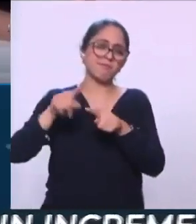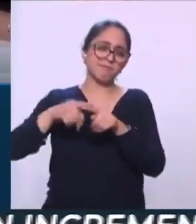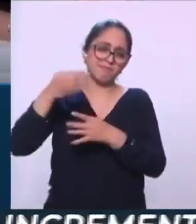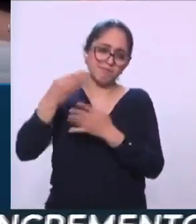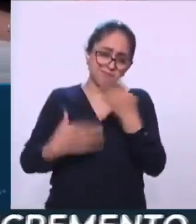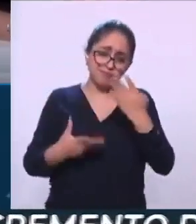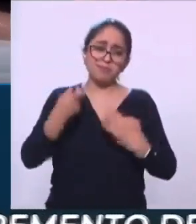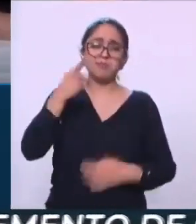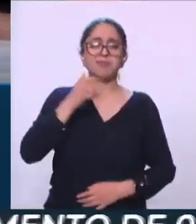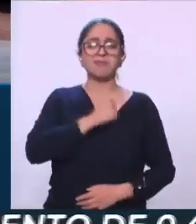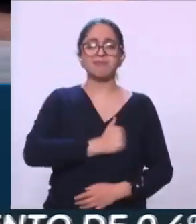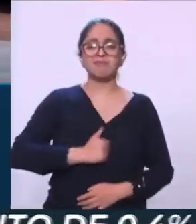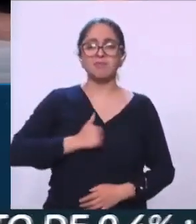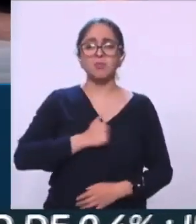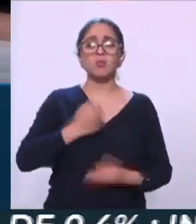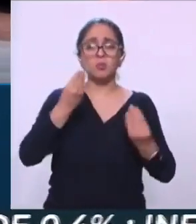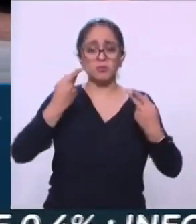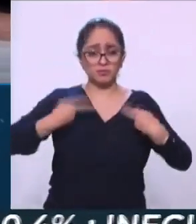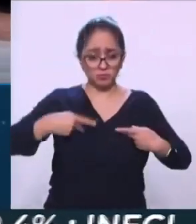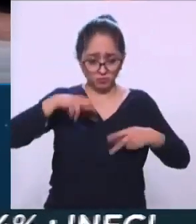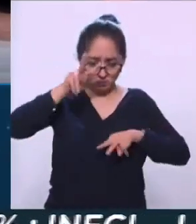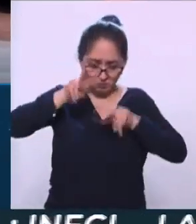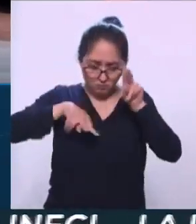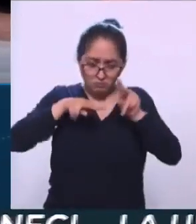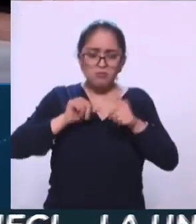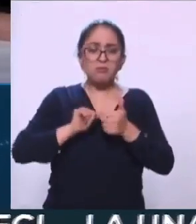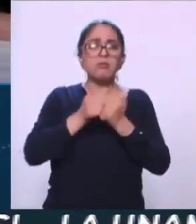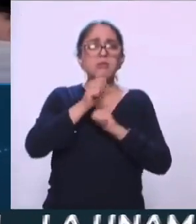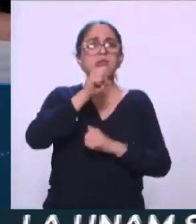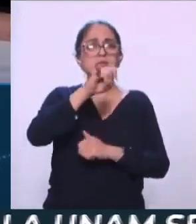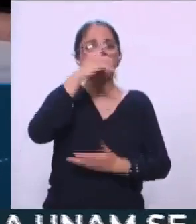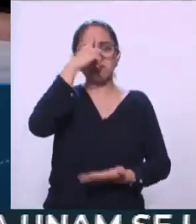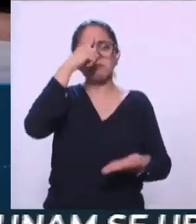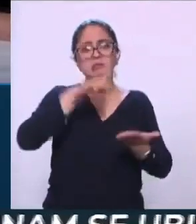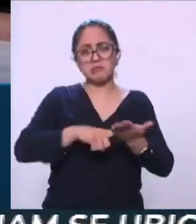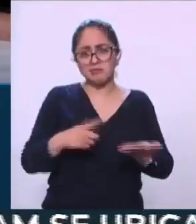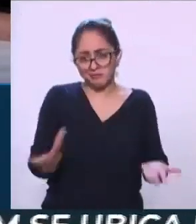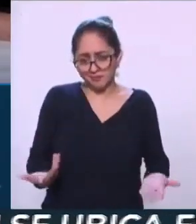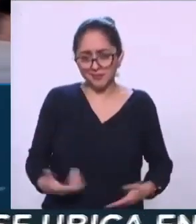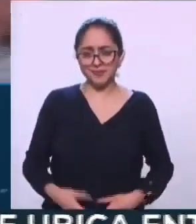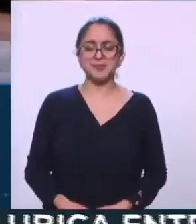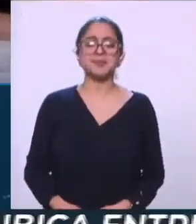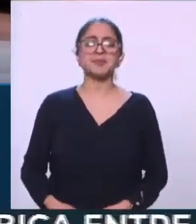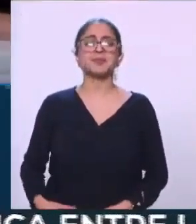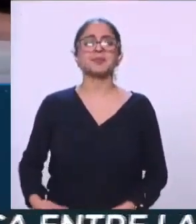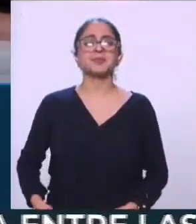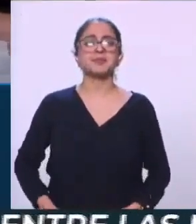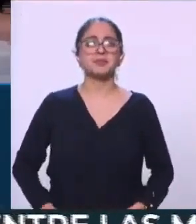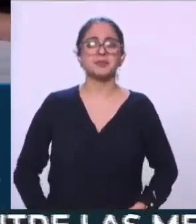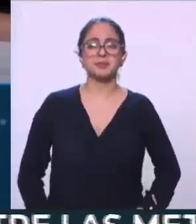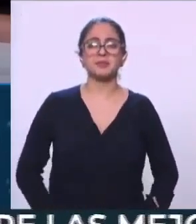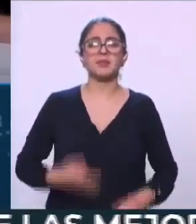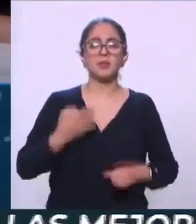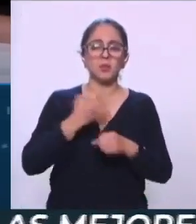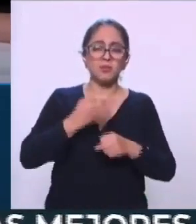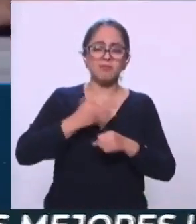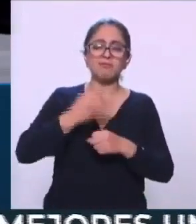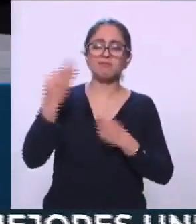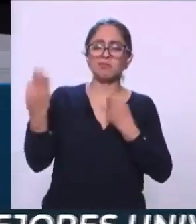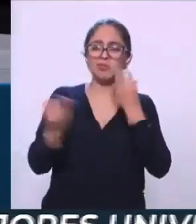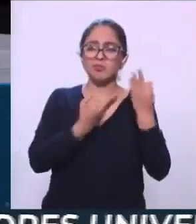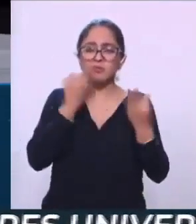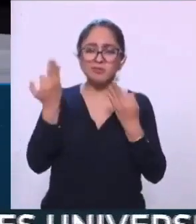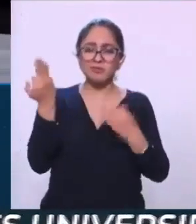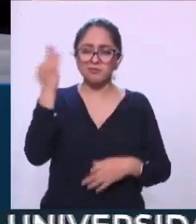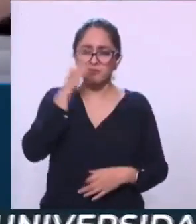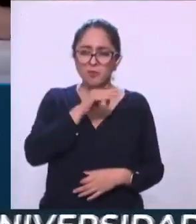se lo cree, ¿no? Oye, Alberto, ¿pero qué alcance han tenido las tendencias relacionadas con estas fake news? ¿Has podido hacer el análisis